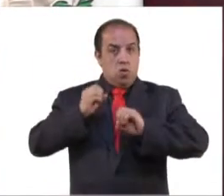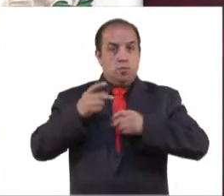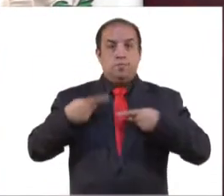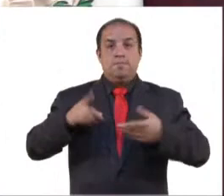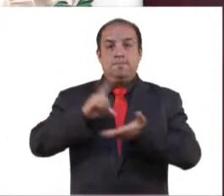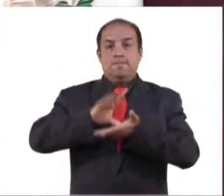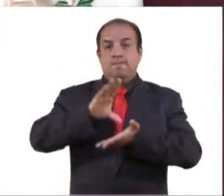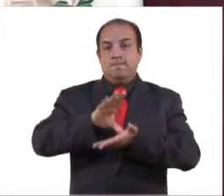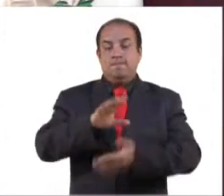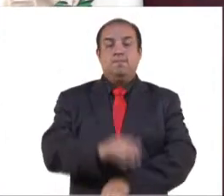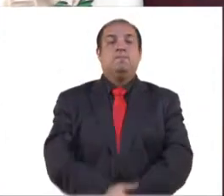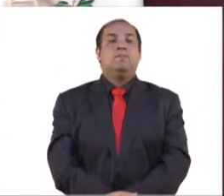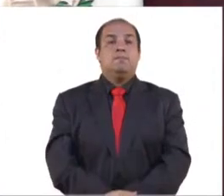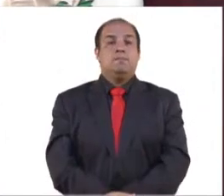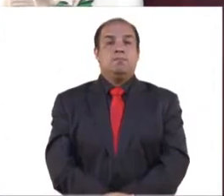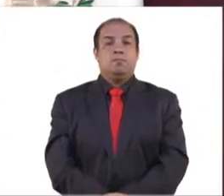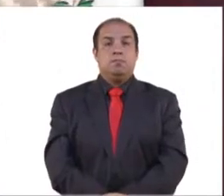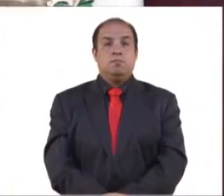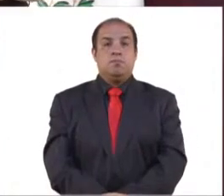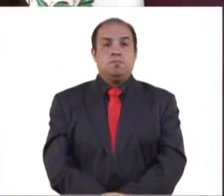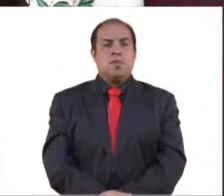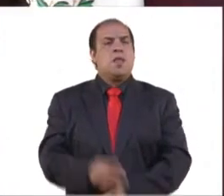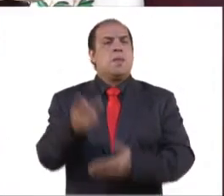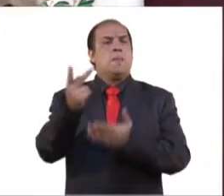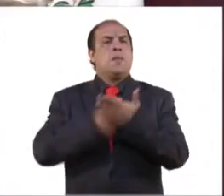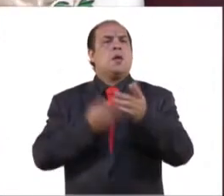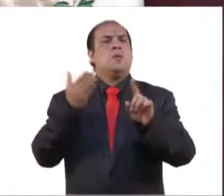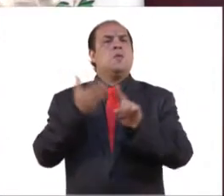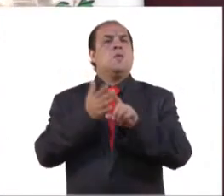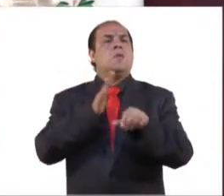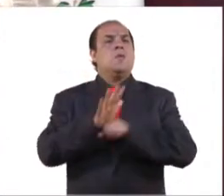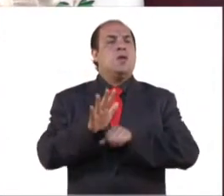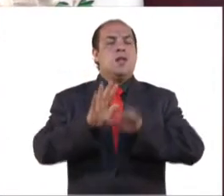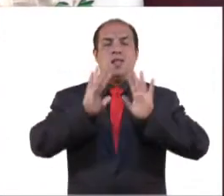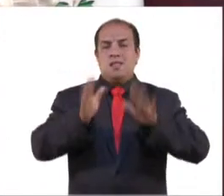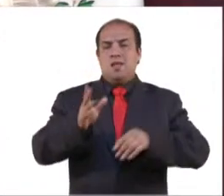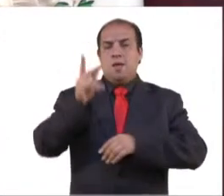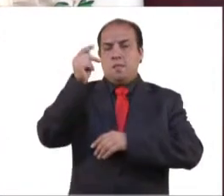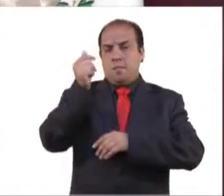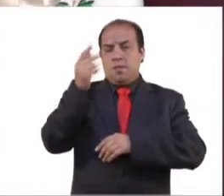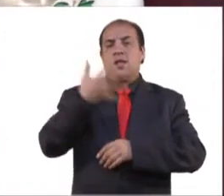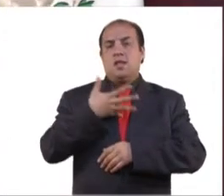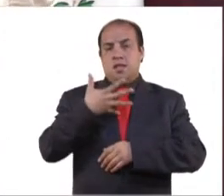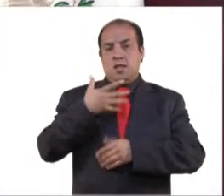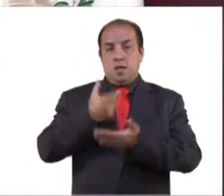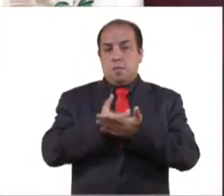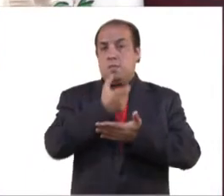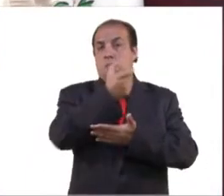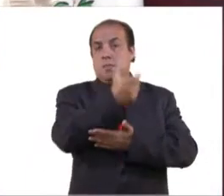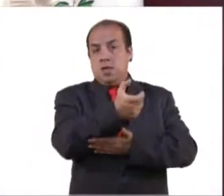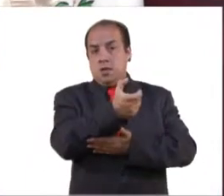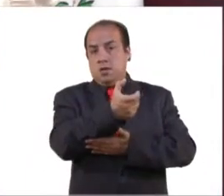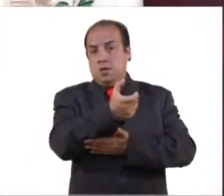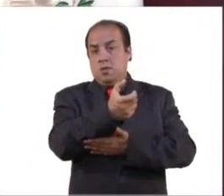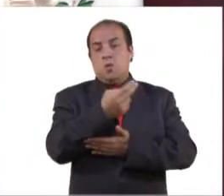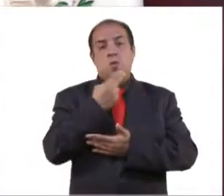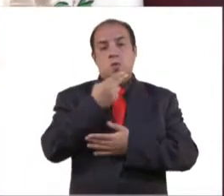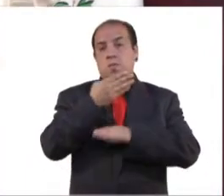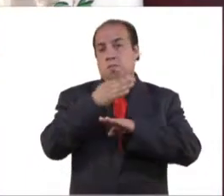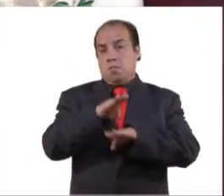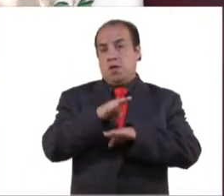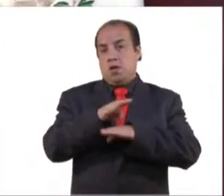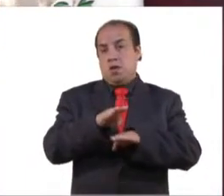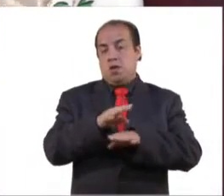con discapacidad. Esta estrategia es para quien ya tiene su pensión y la cobra a través de un